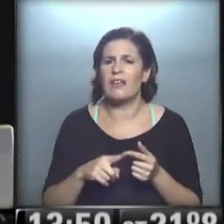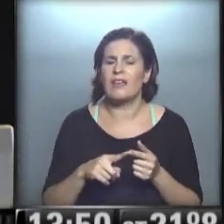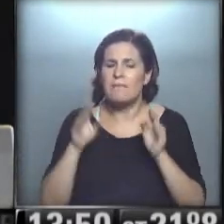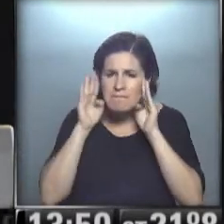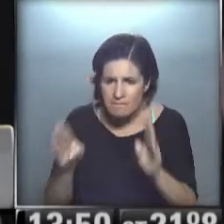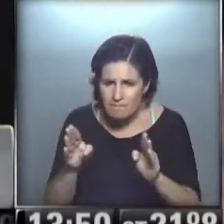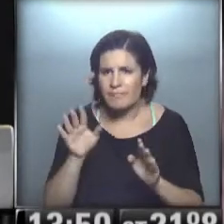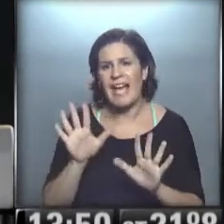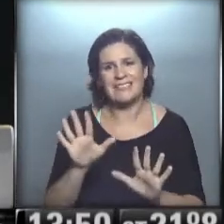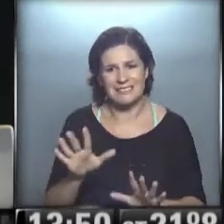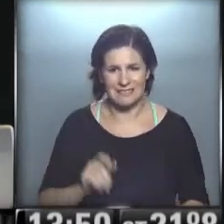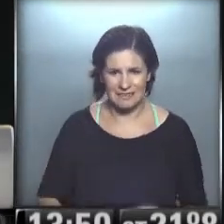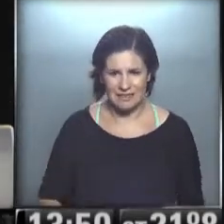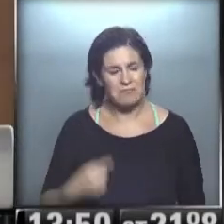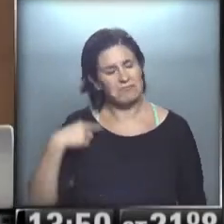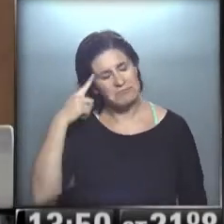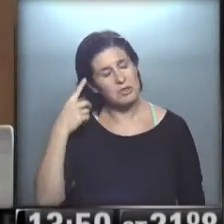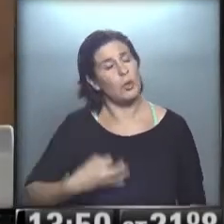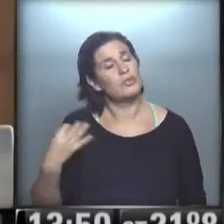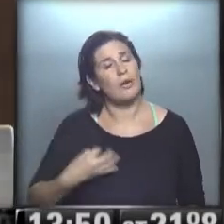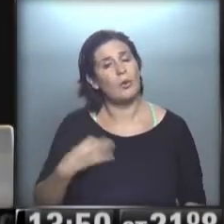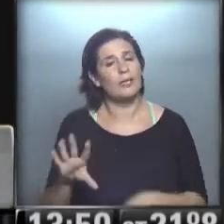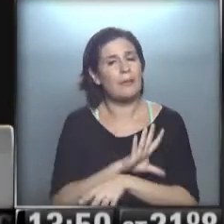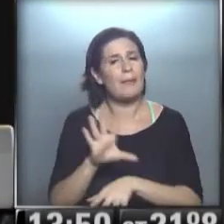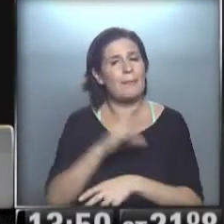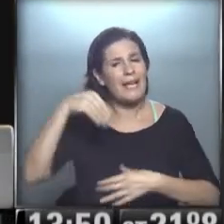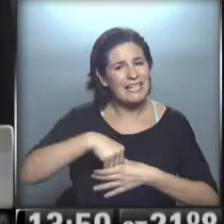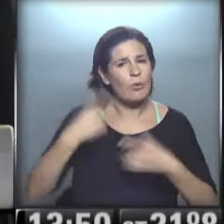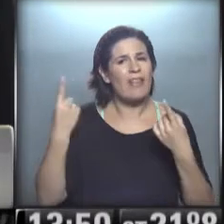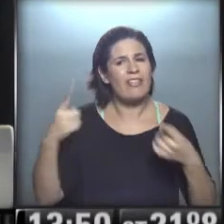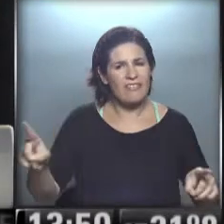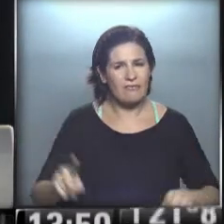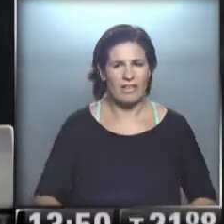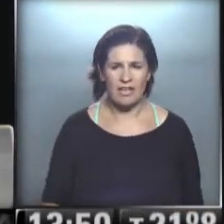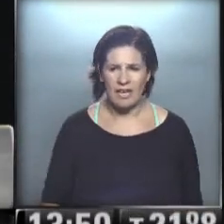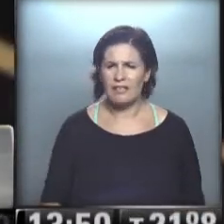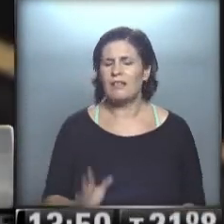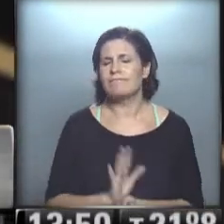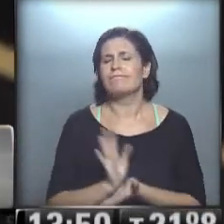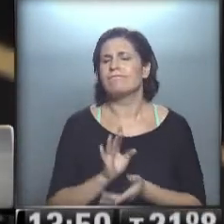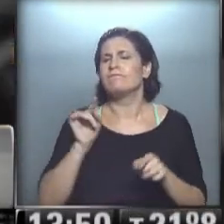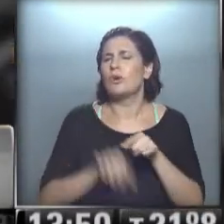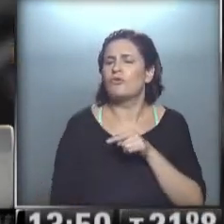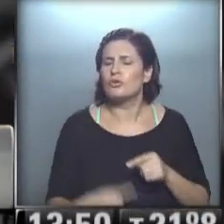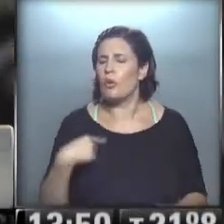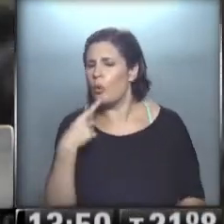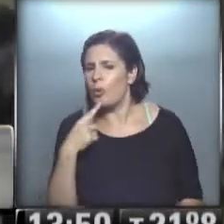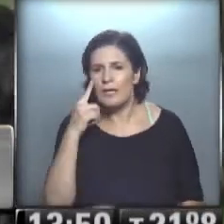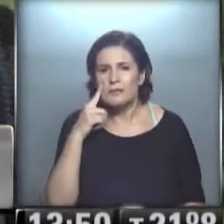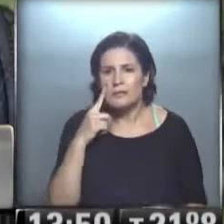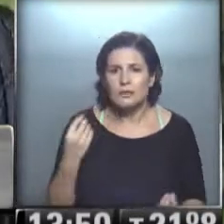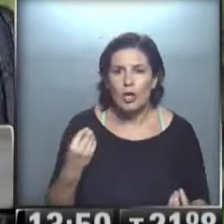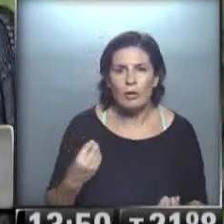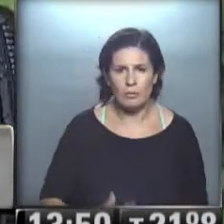eso me parecía que también le daba una fuerza así como bastante profunda al suspenso en la película. Yo